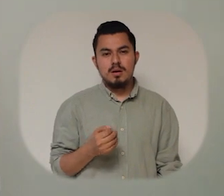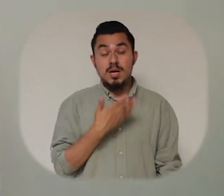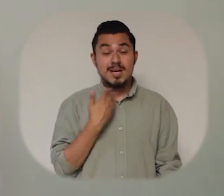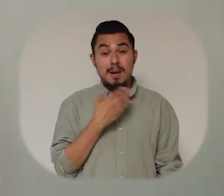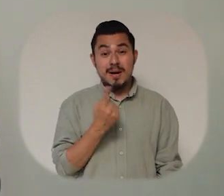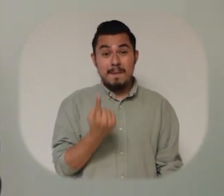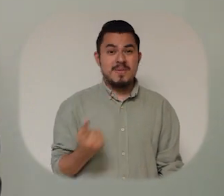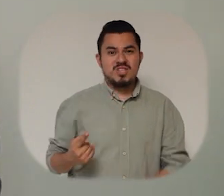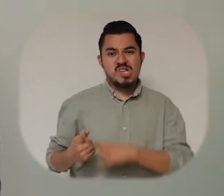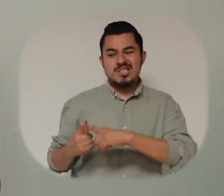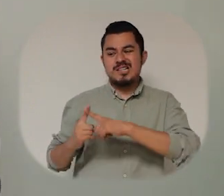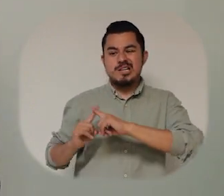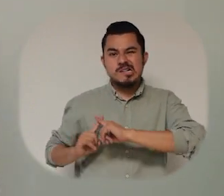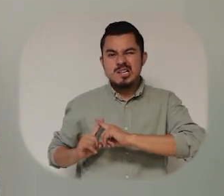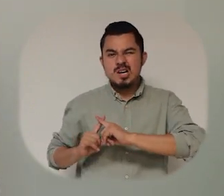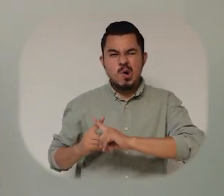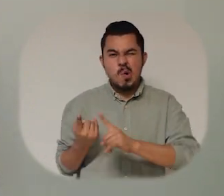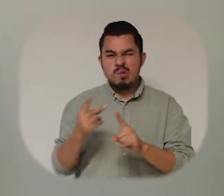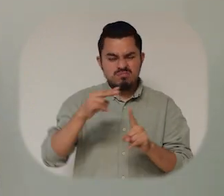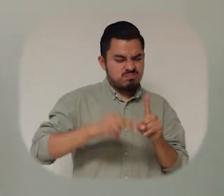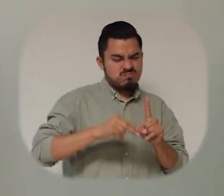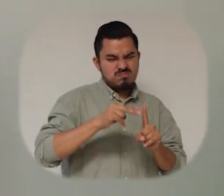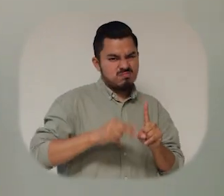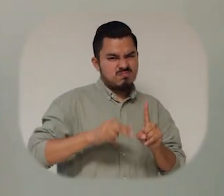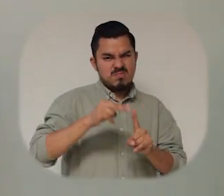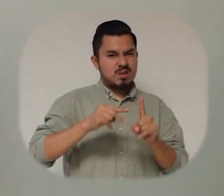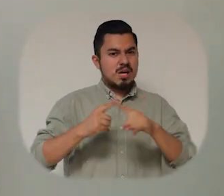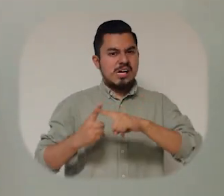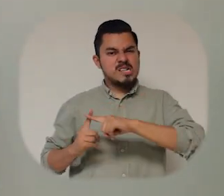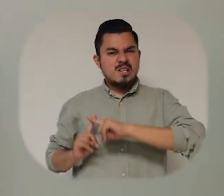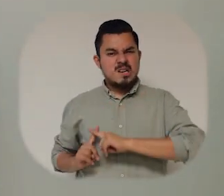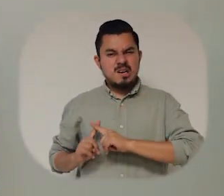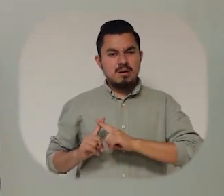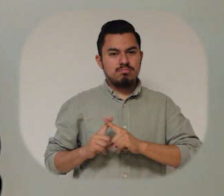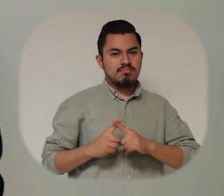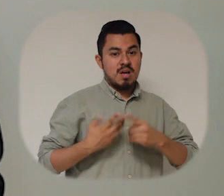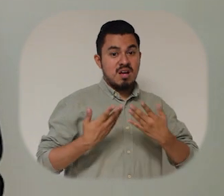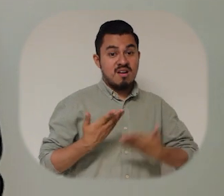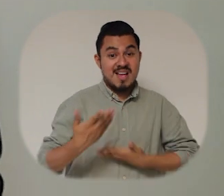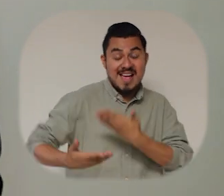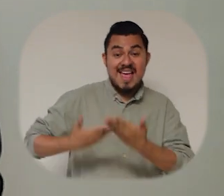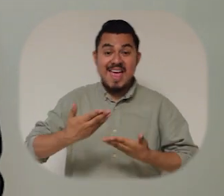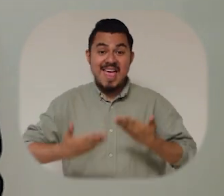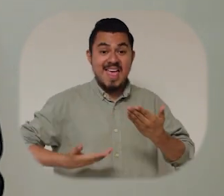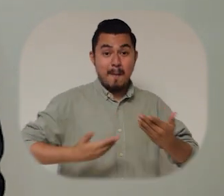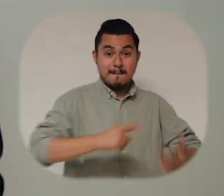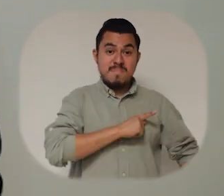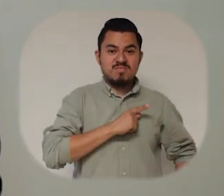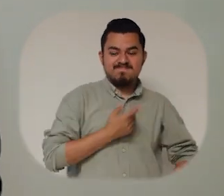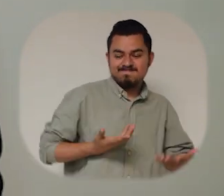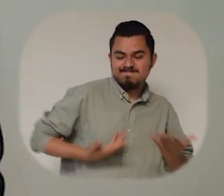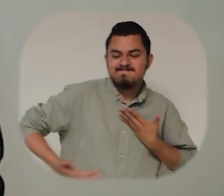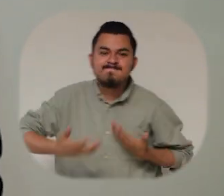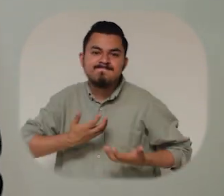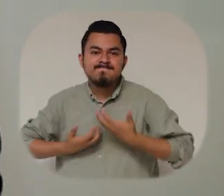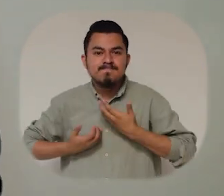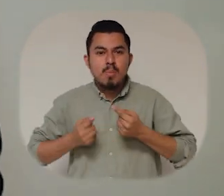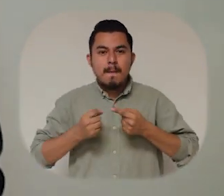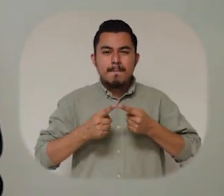por sí mismo. La característica de aquel que cree es alguien que no vive por sí mismo. Esta es